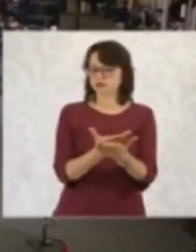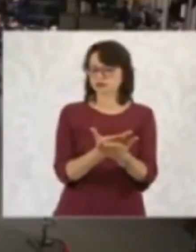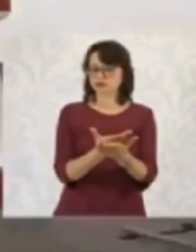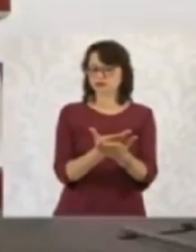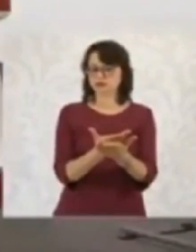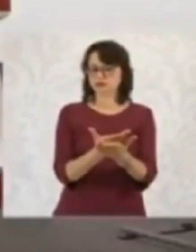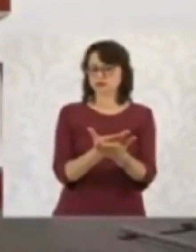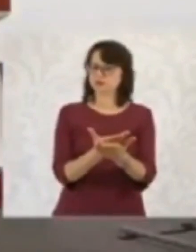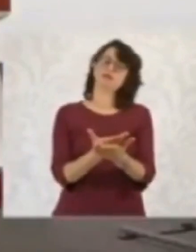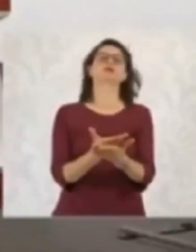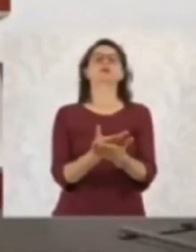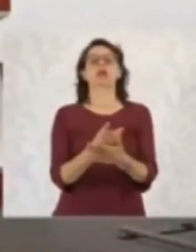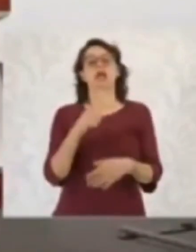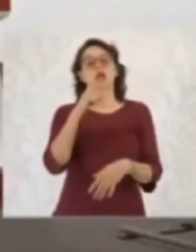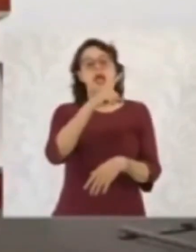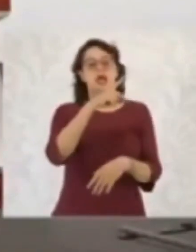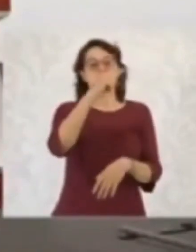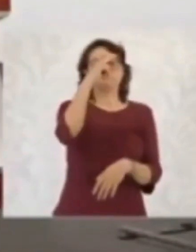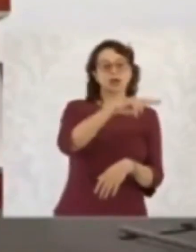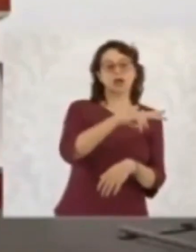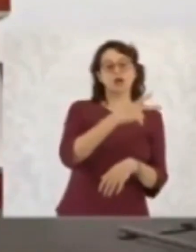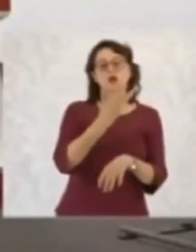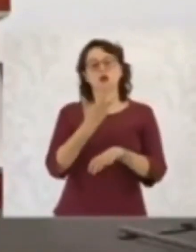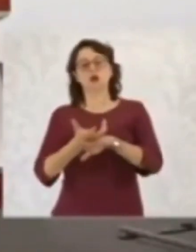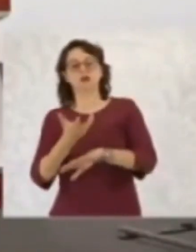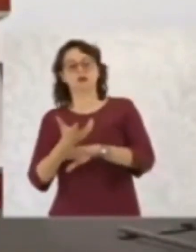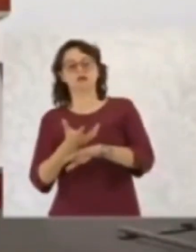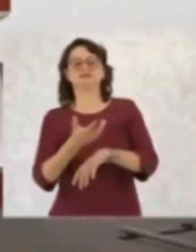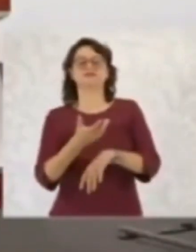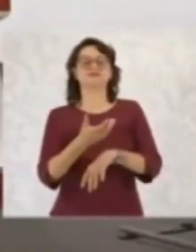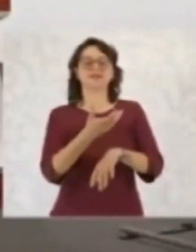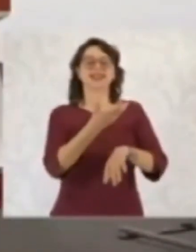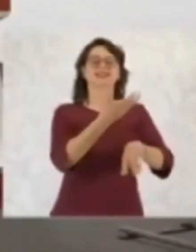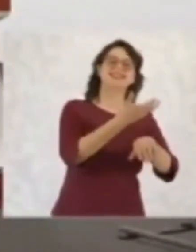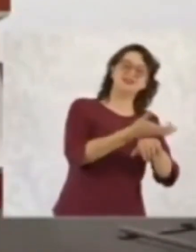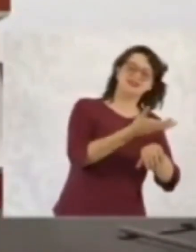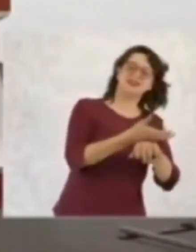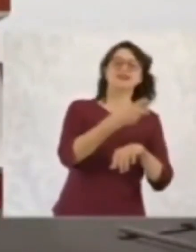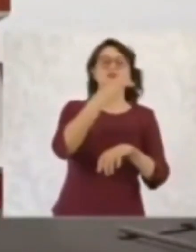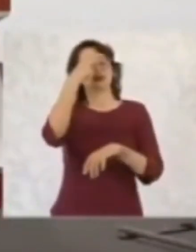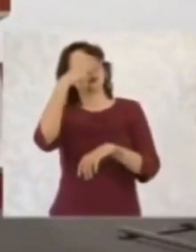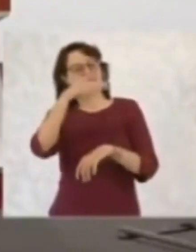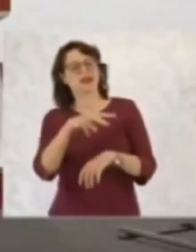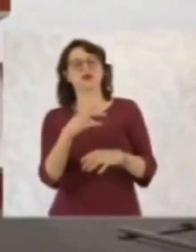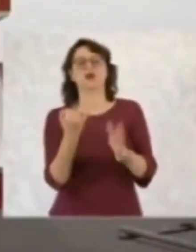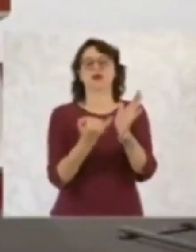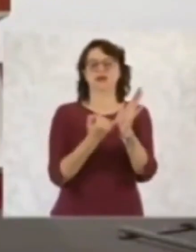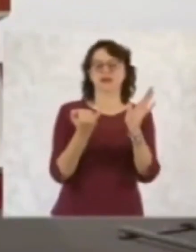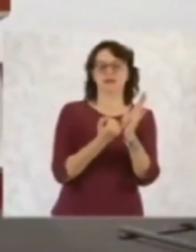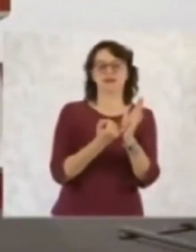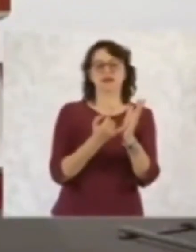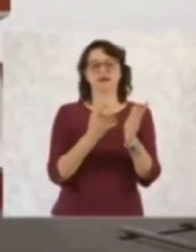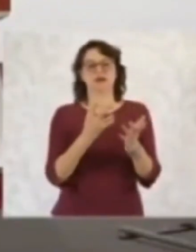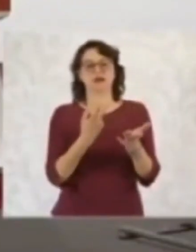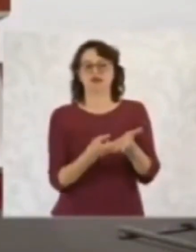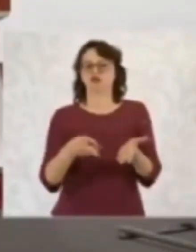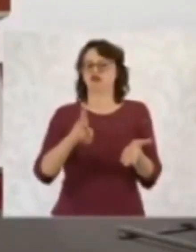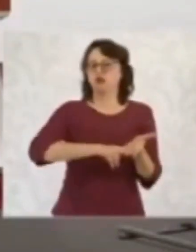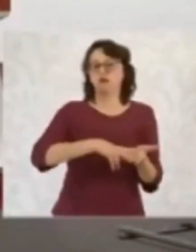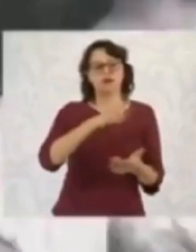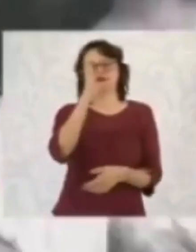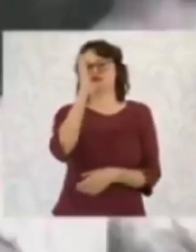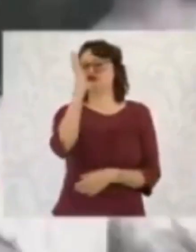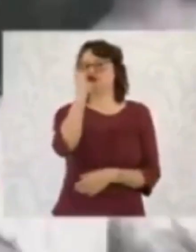tratado para evitar la doble tributación entre México y Estados Unidos, que está vigente desde el 94, como mencionaba la señora